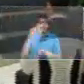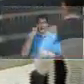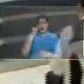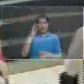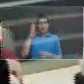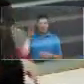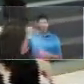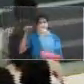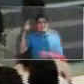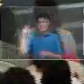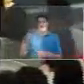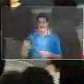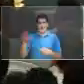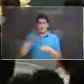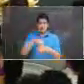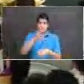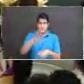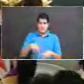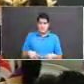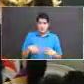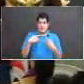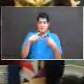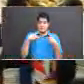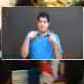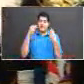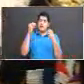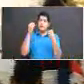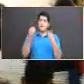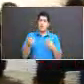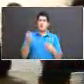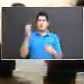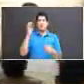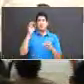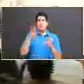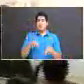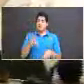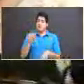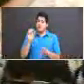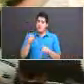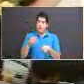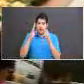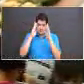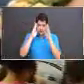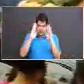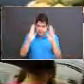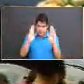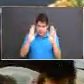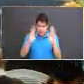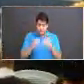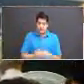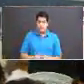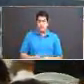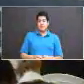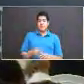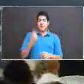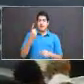su vida. Hay mucha gente que no se puede focalizar. Hay mucha gente que no puede concentrarse en una sola cosa y